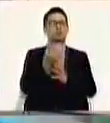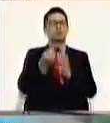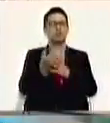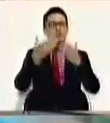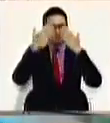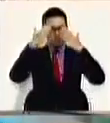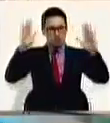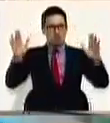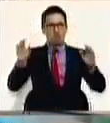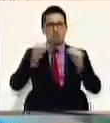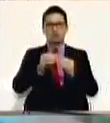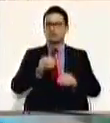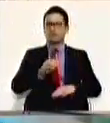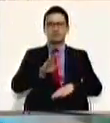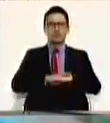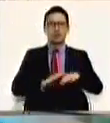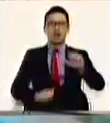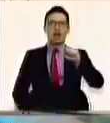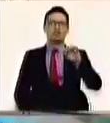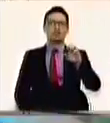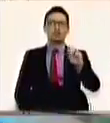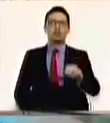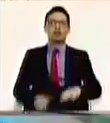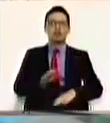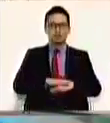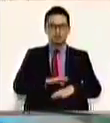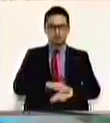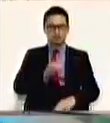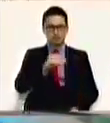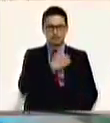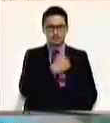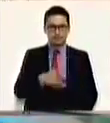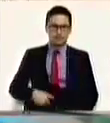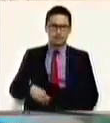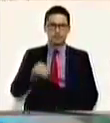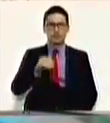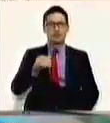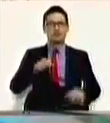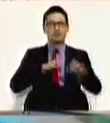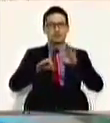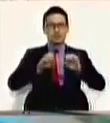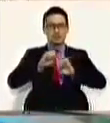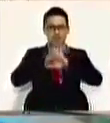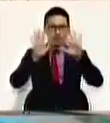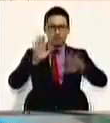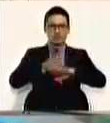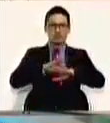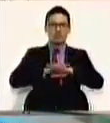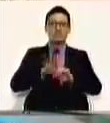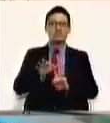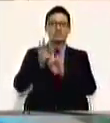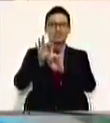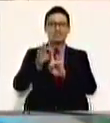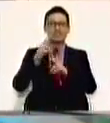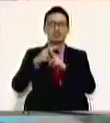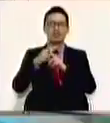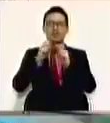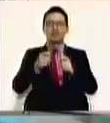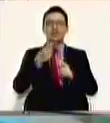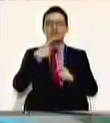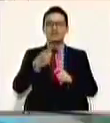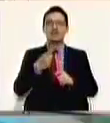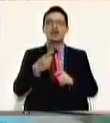Es probable, doctor Aston, que se presente, y esto toca explicarlo para que lo comprendamos, algo que los especialistas denominan la prima